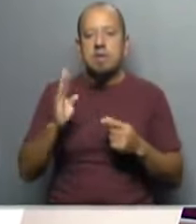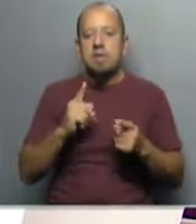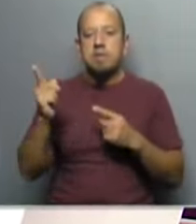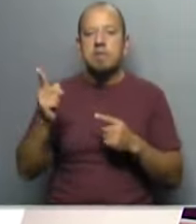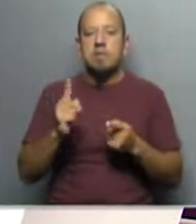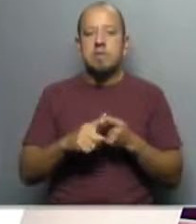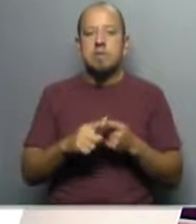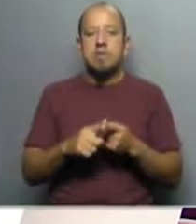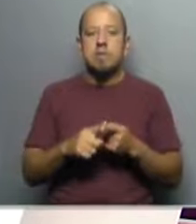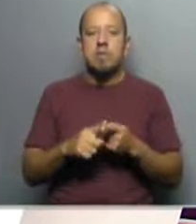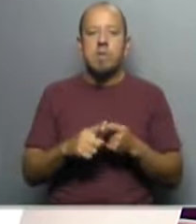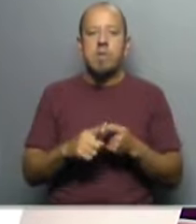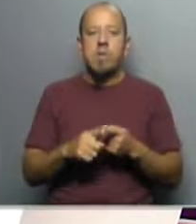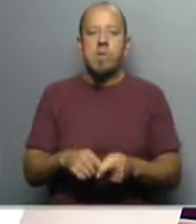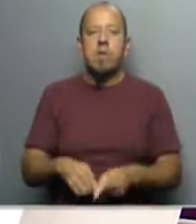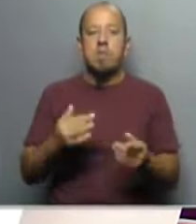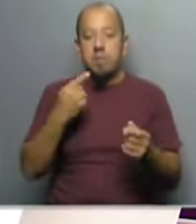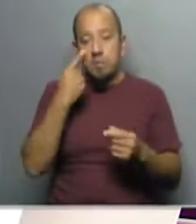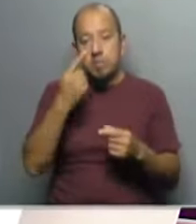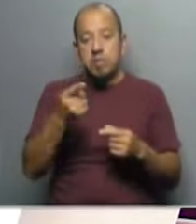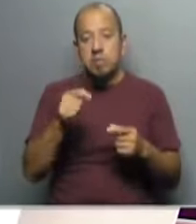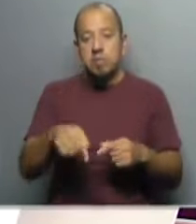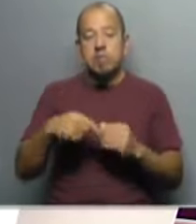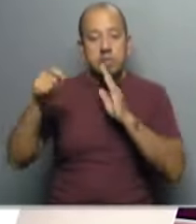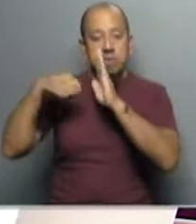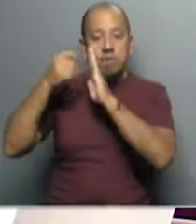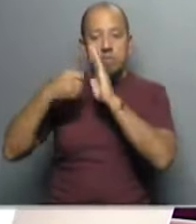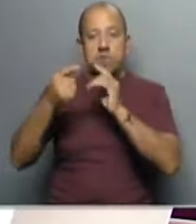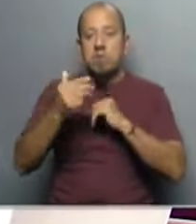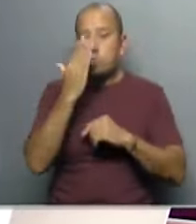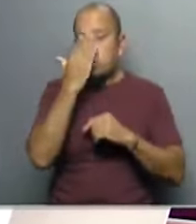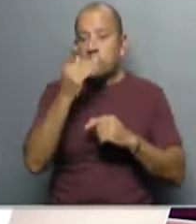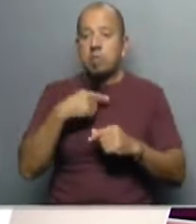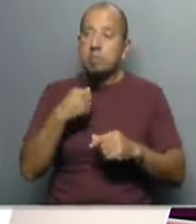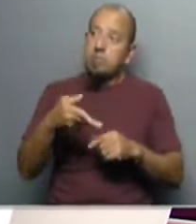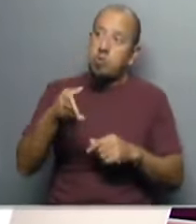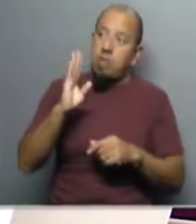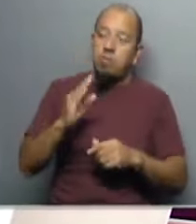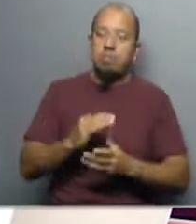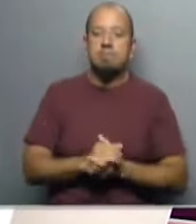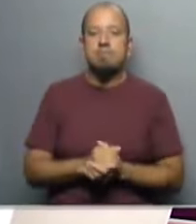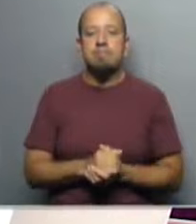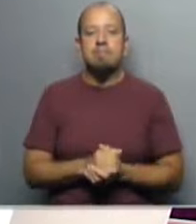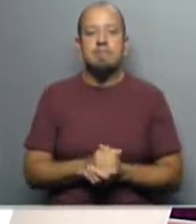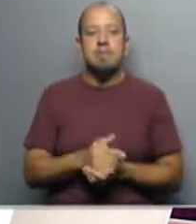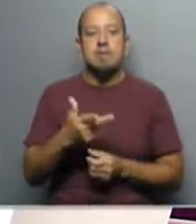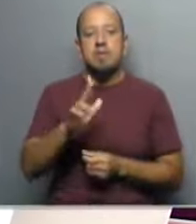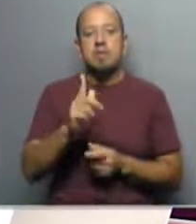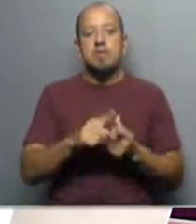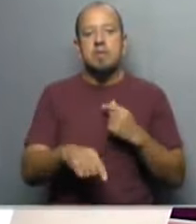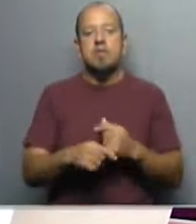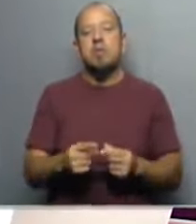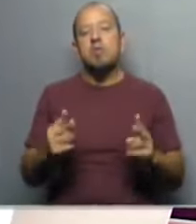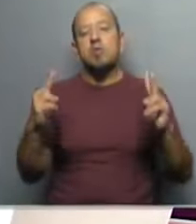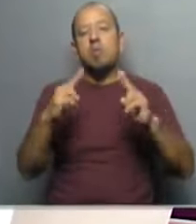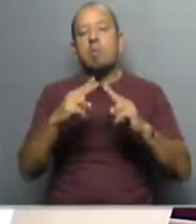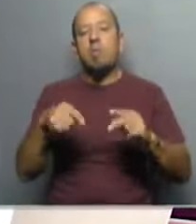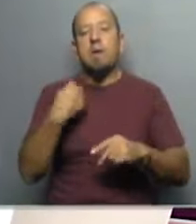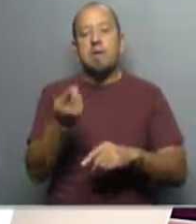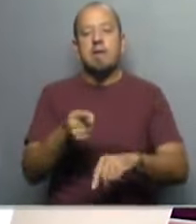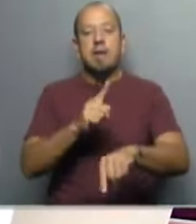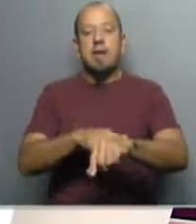increíble. Y bueno, vamos a ver lo que fue filmado ahí en el Polonio. Nos vamos al Polonio entonces para terminar este programa. Divino irse al Polonio y reencontrarnos mañana